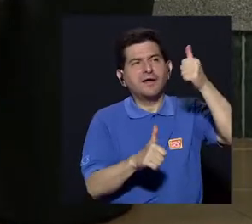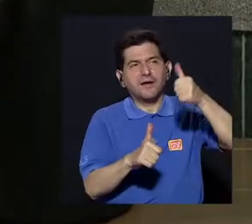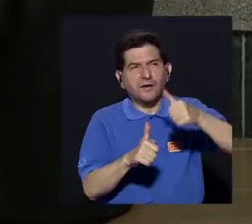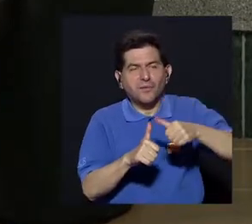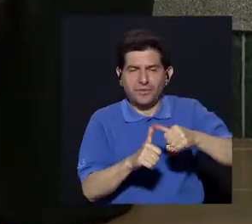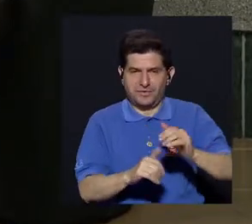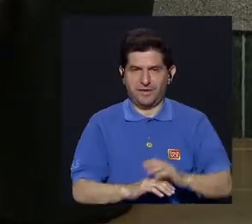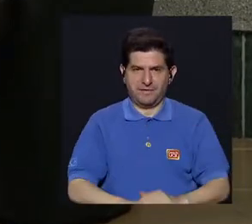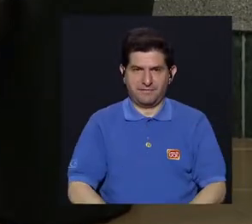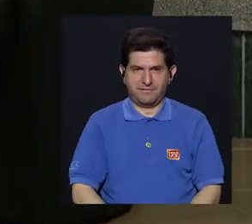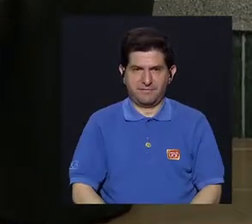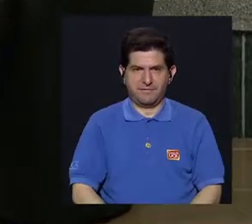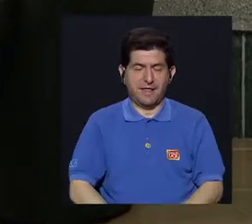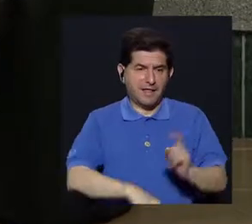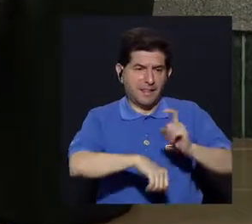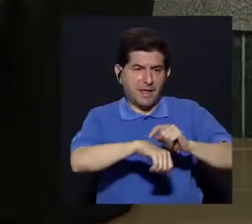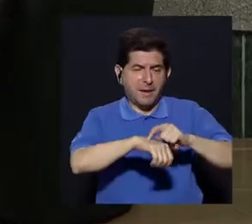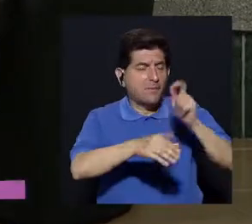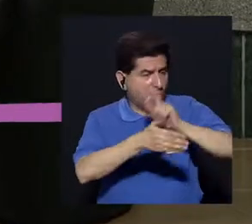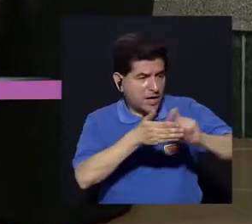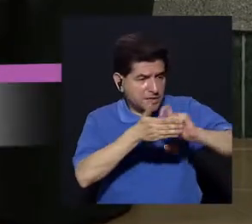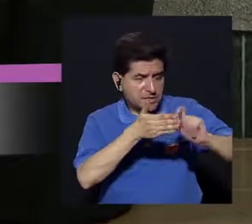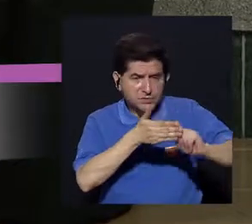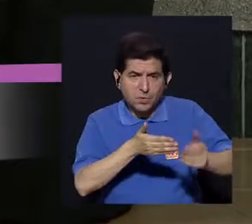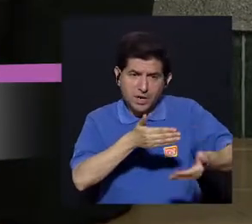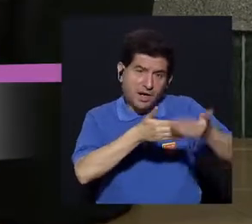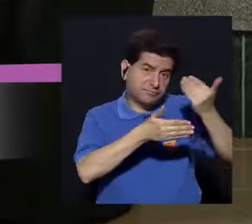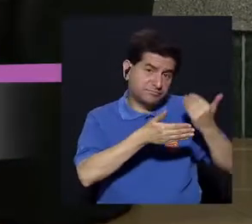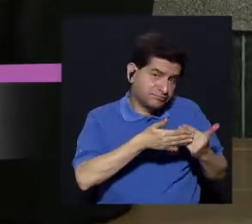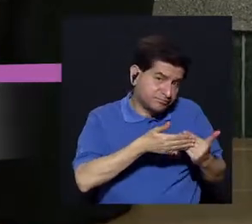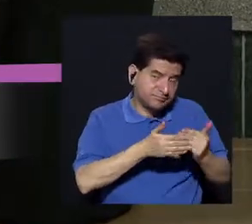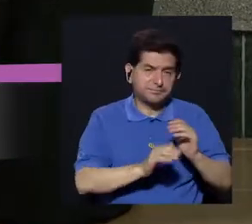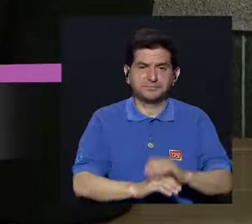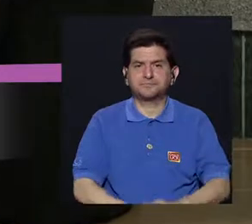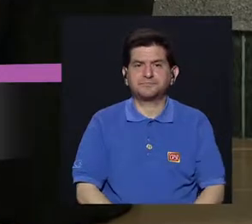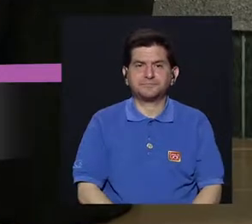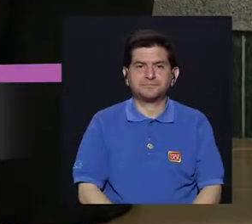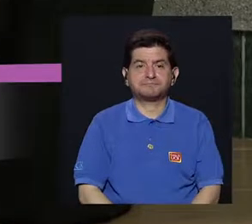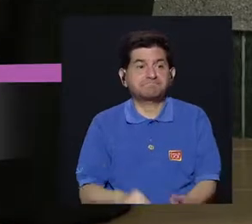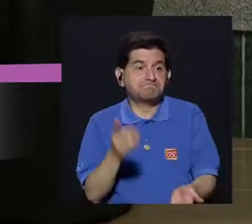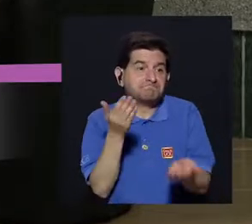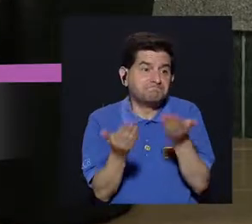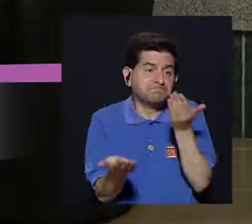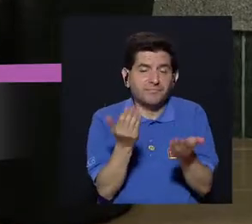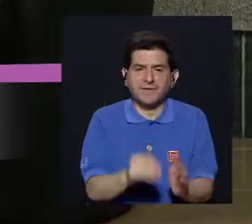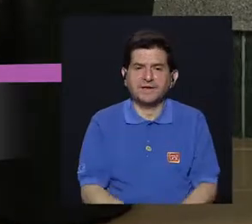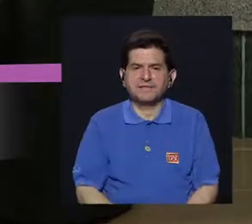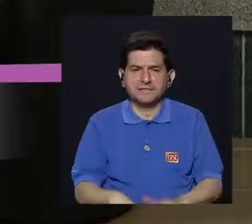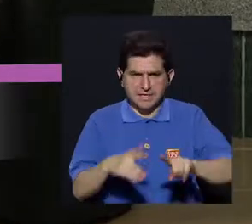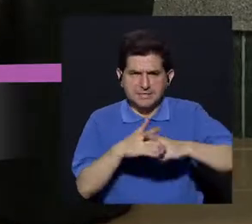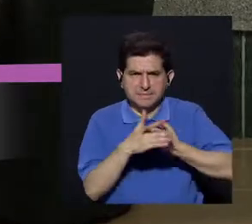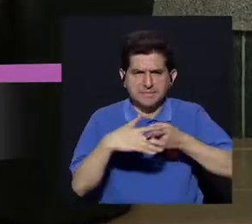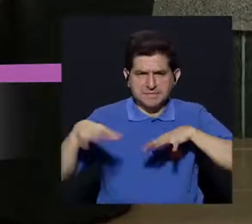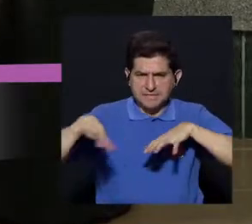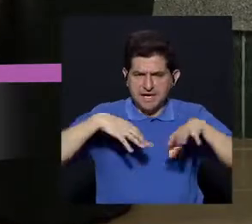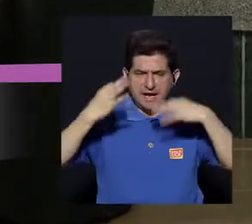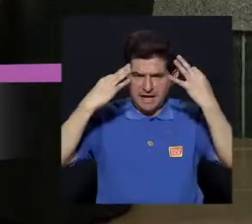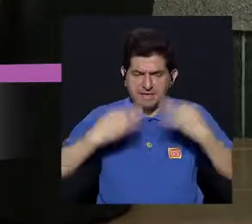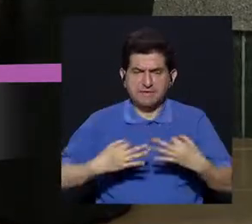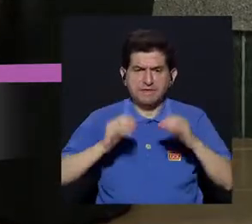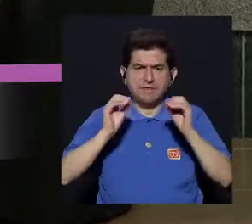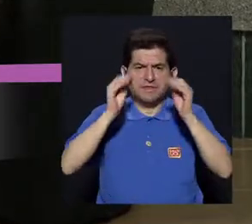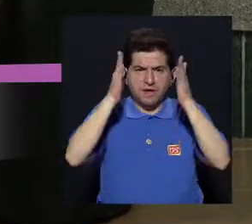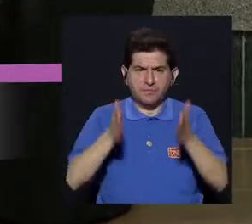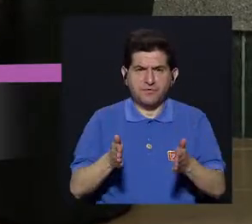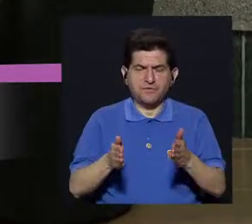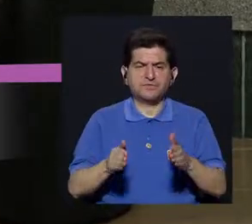por ejemplo, épocas de escuela en donde ya, qué sé yo, comenzaban a hacer actividad física. El